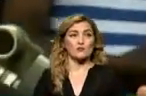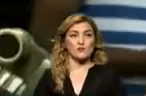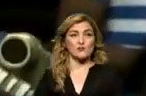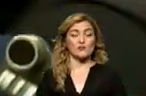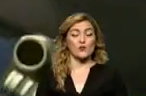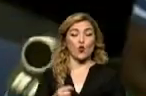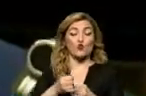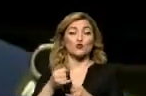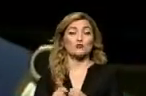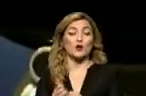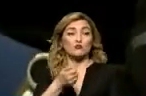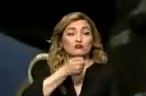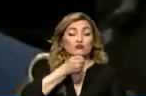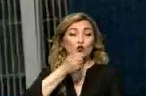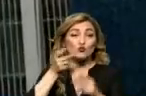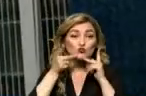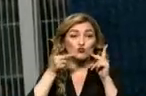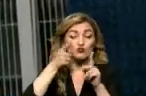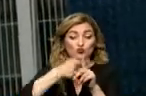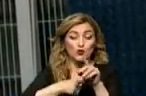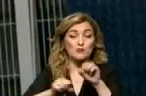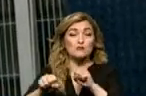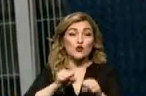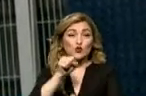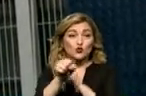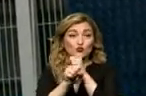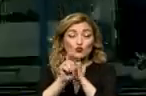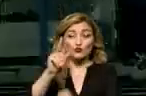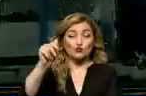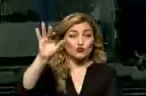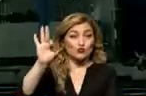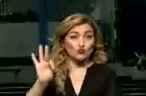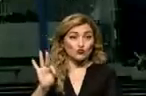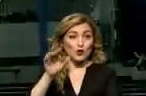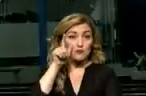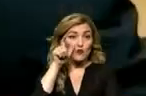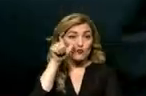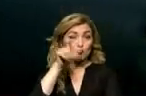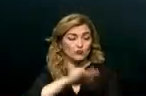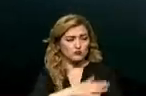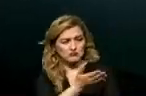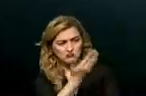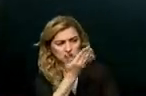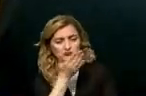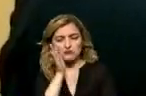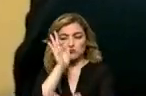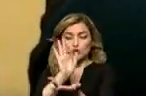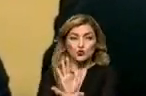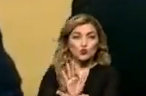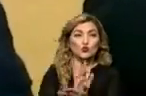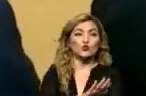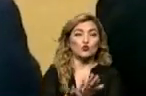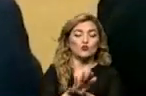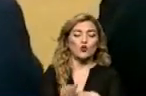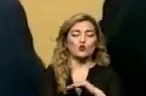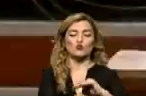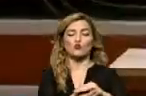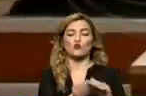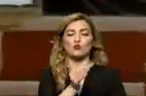Una de sus últimas apariciones públicas fue en mayo de 2019, cuando la fiscalía lo llamó a rendir versión dentro del caso